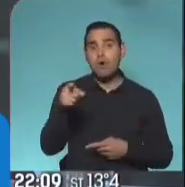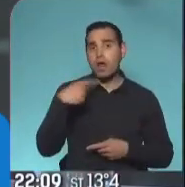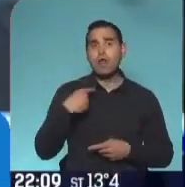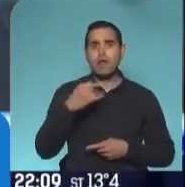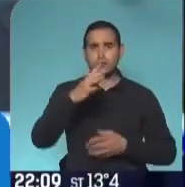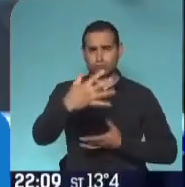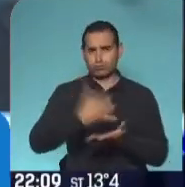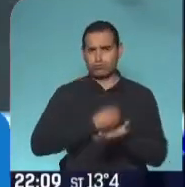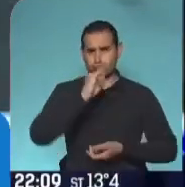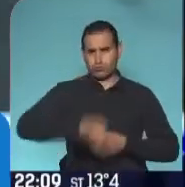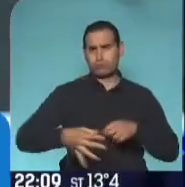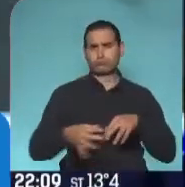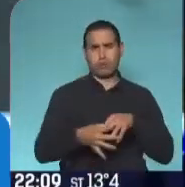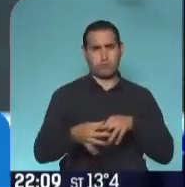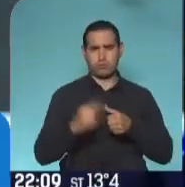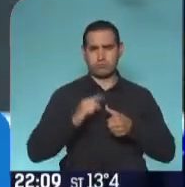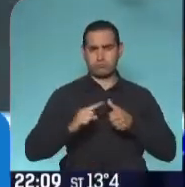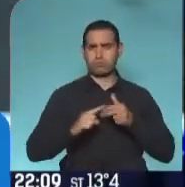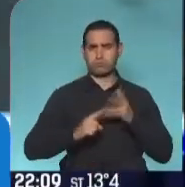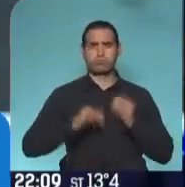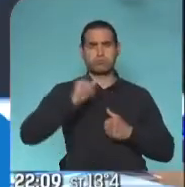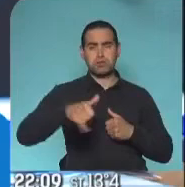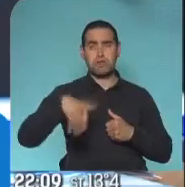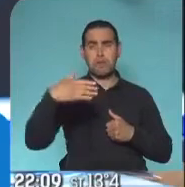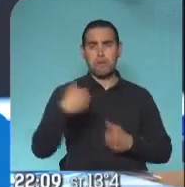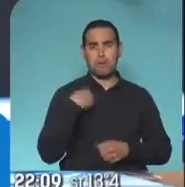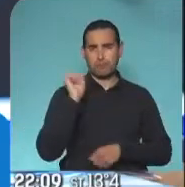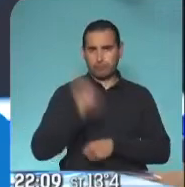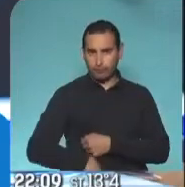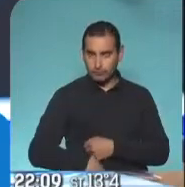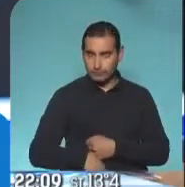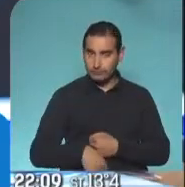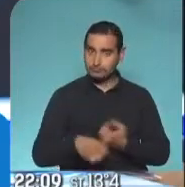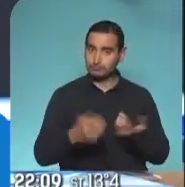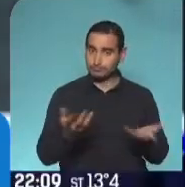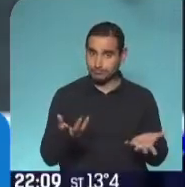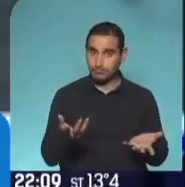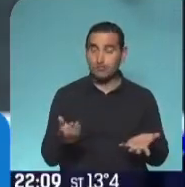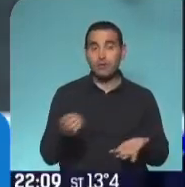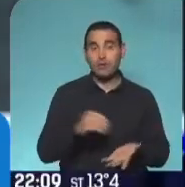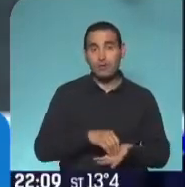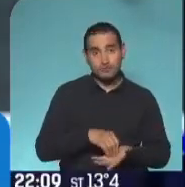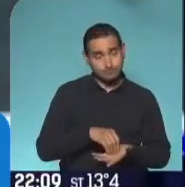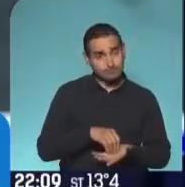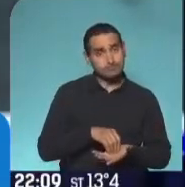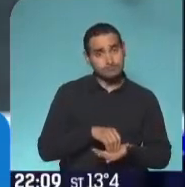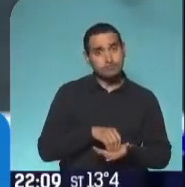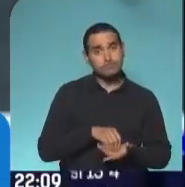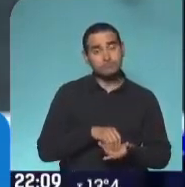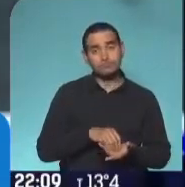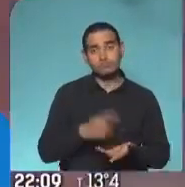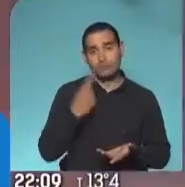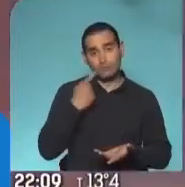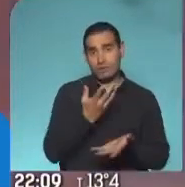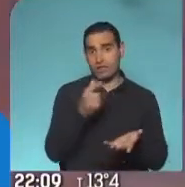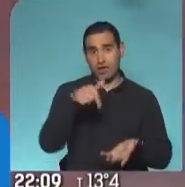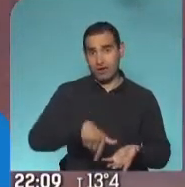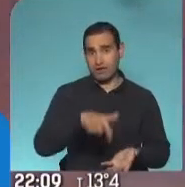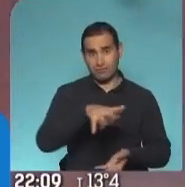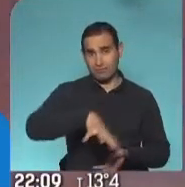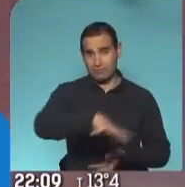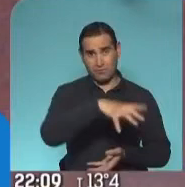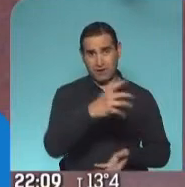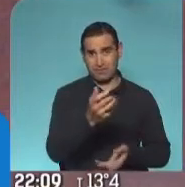que después se demostró que no estaba dispuesto a cumplir. Un poco también ubicando el tema de este desastre